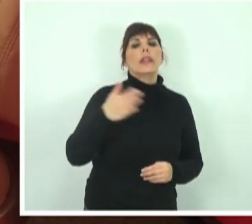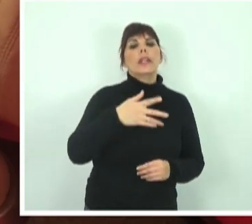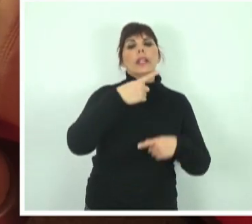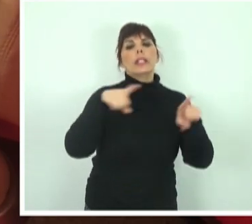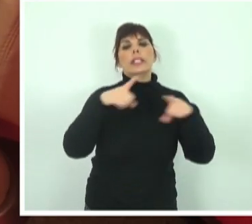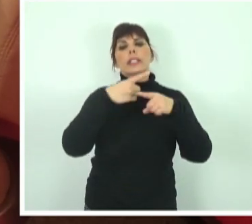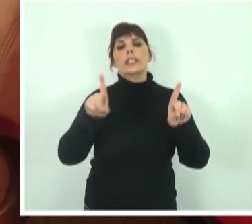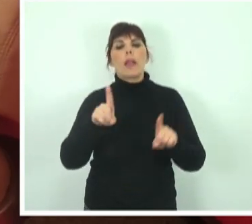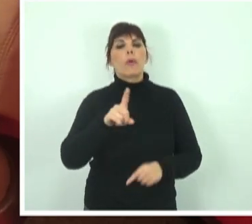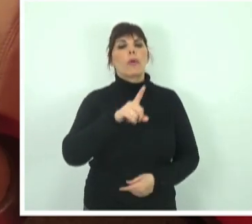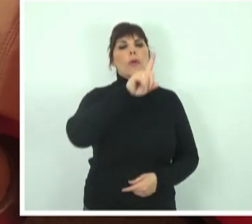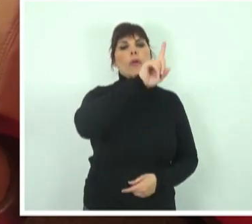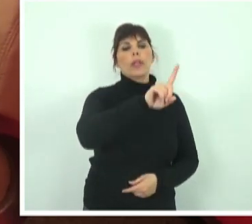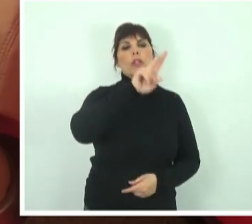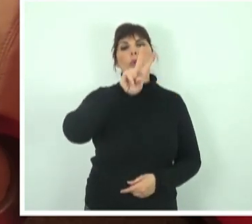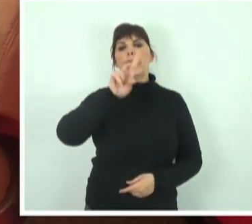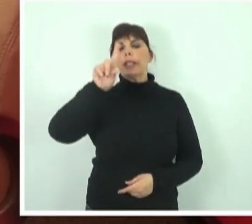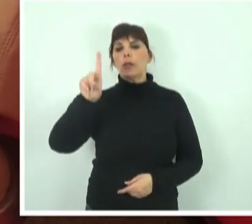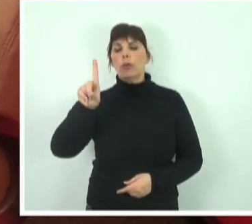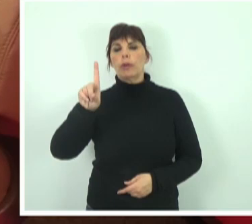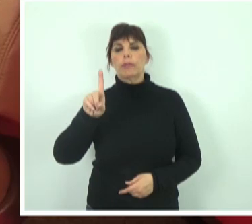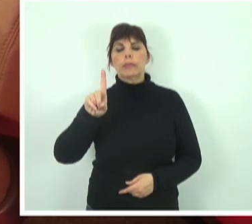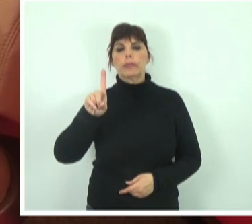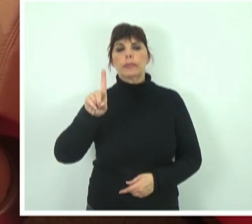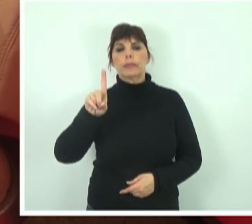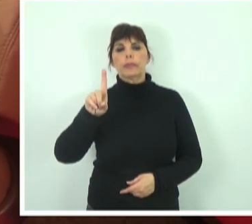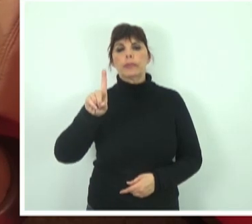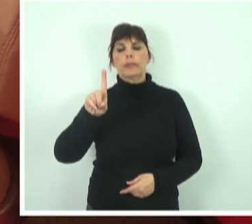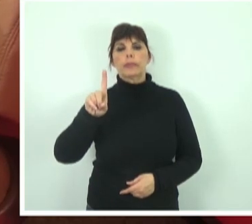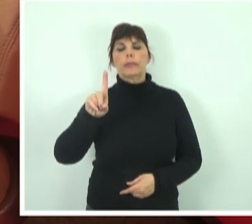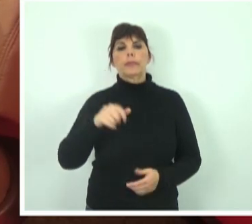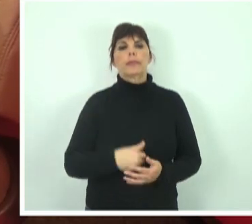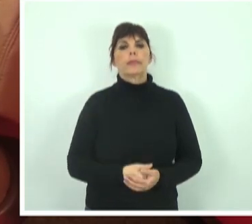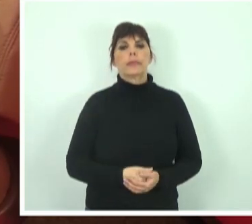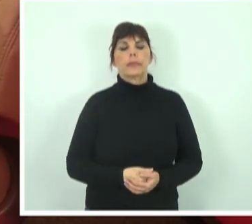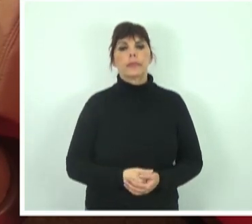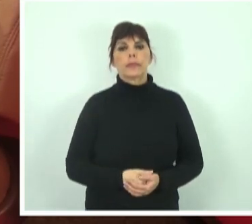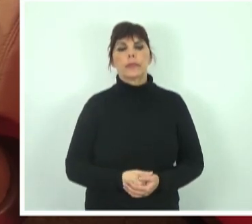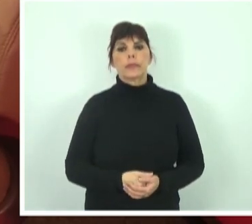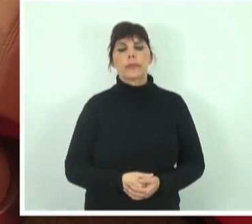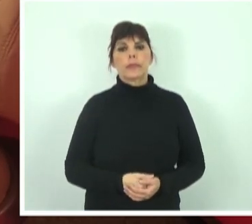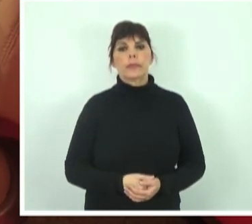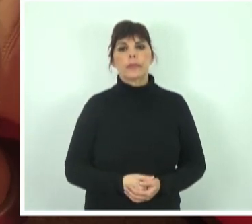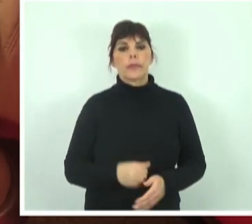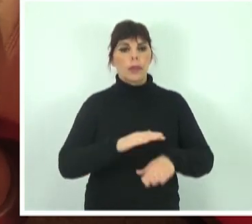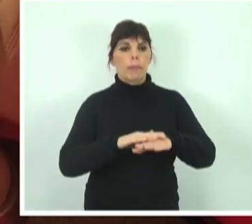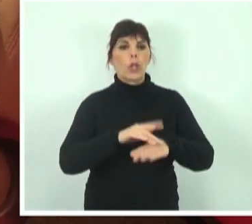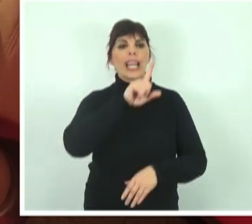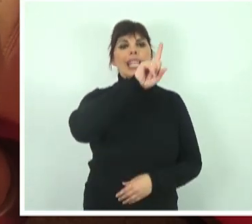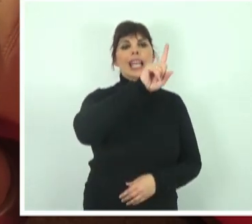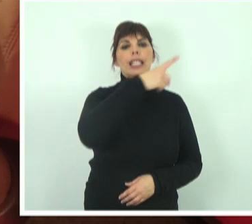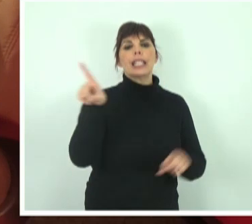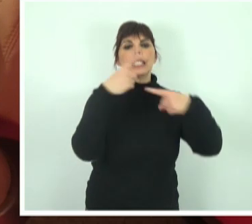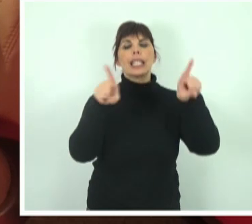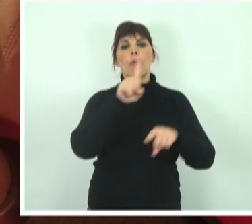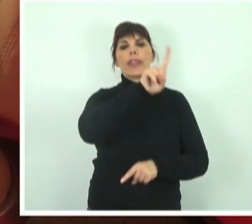1. Salmo 121, versículo... Perdona, Salmo 122, versículo 1. Ahí nos dice la Biblia